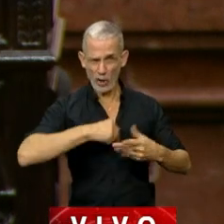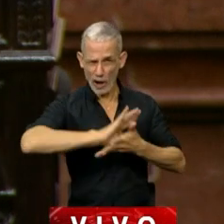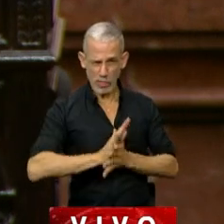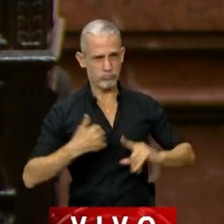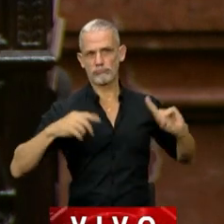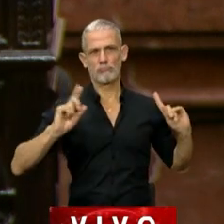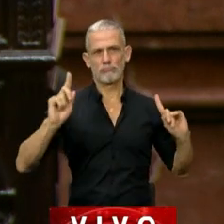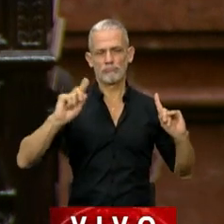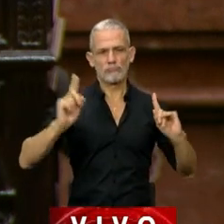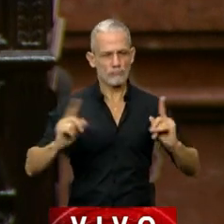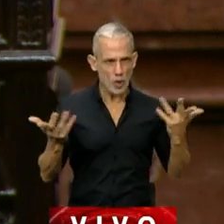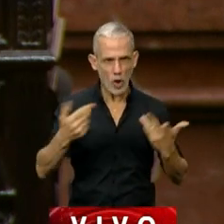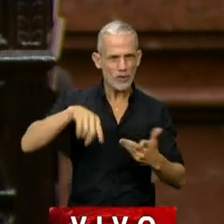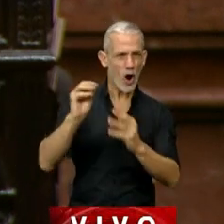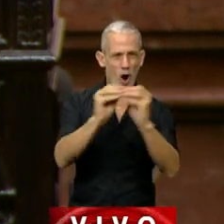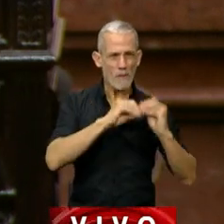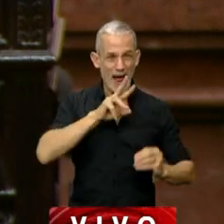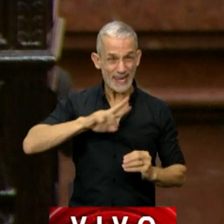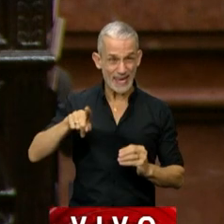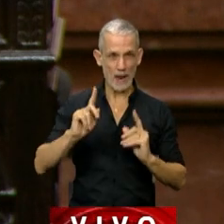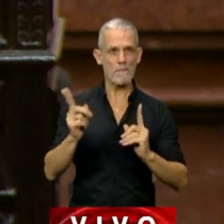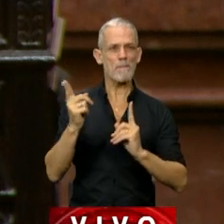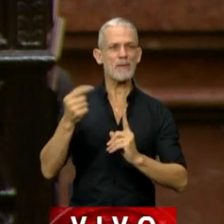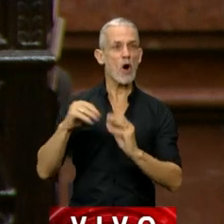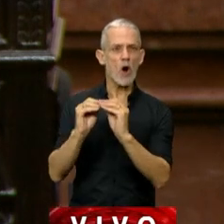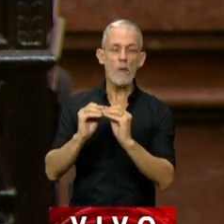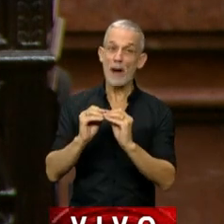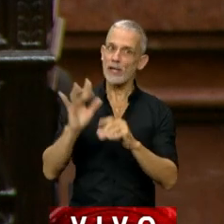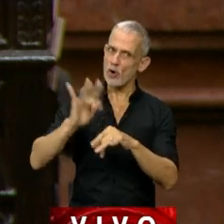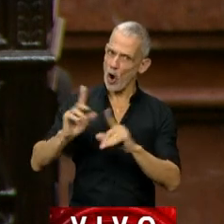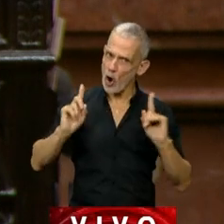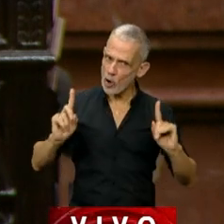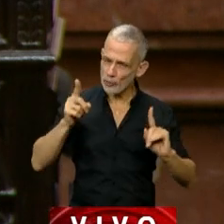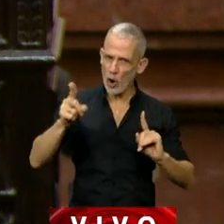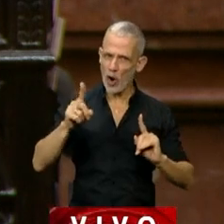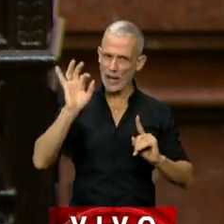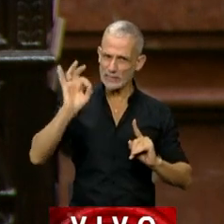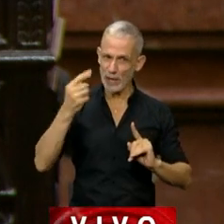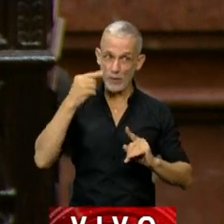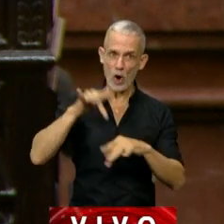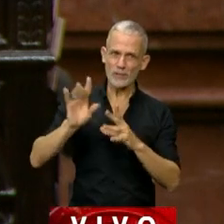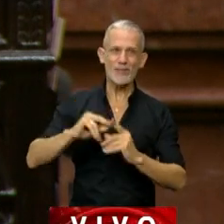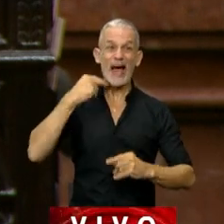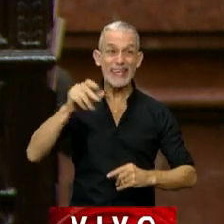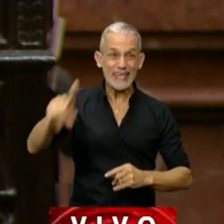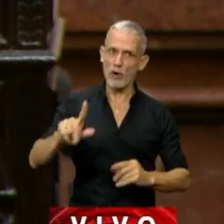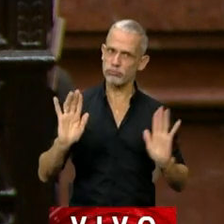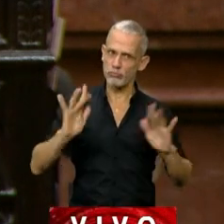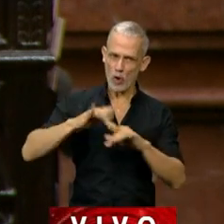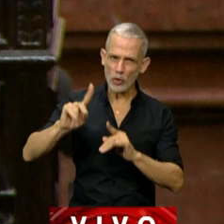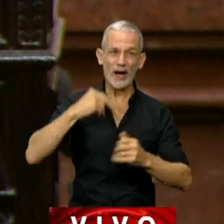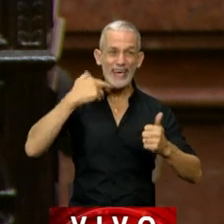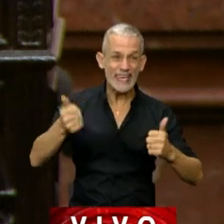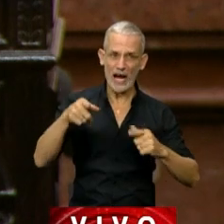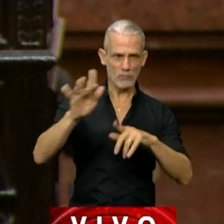y nosotros, mucho menos las compañeras. Con las compañeras no, tienen que saberlo, con los hijos de las compañeras, con las